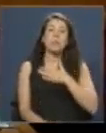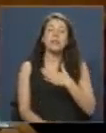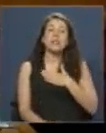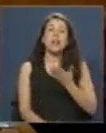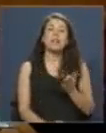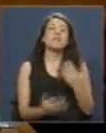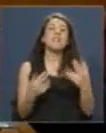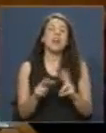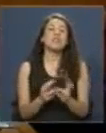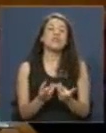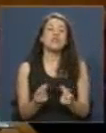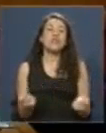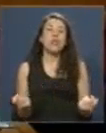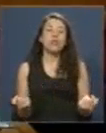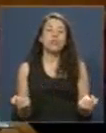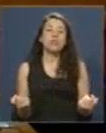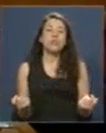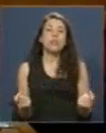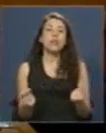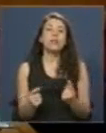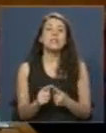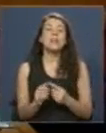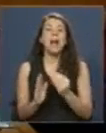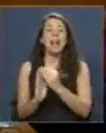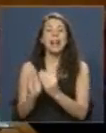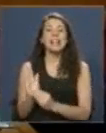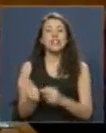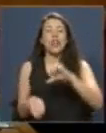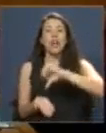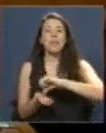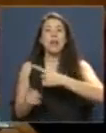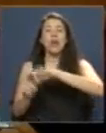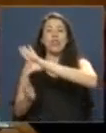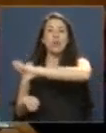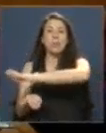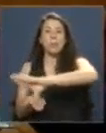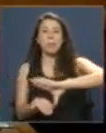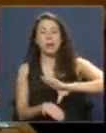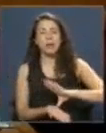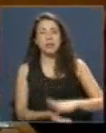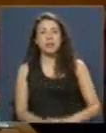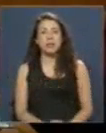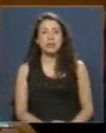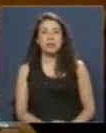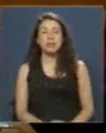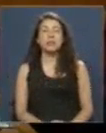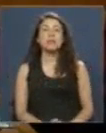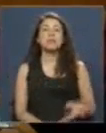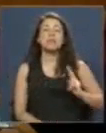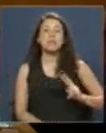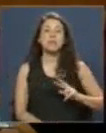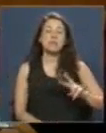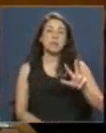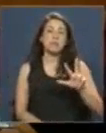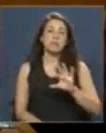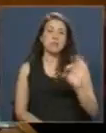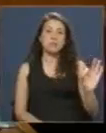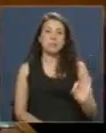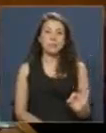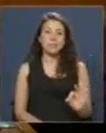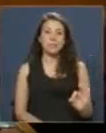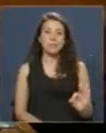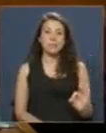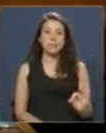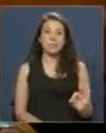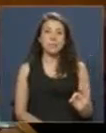bastante resuelta por iniciativas como el registro de capitales en el extranjero, hecho con una tasa de un 8% y en